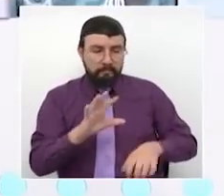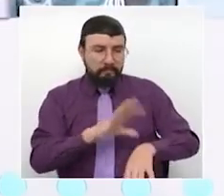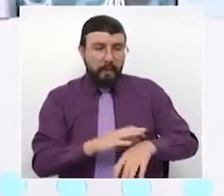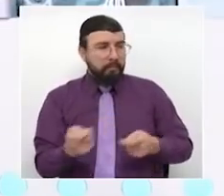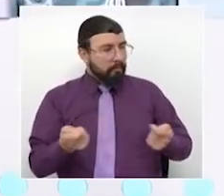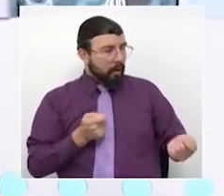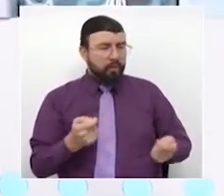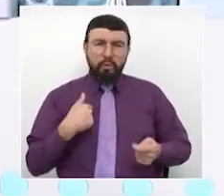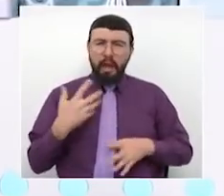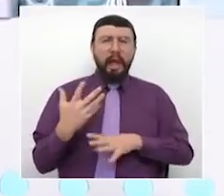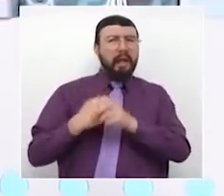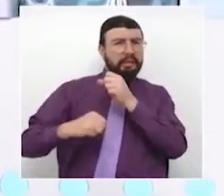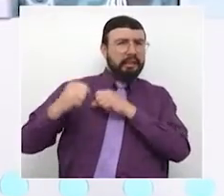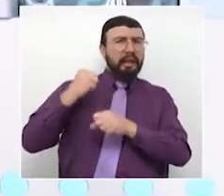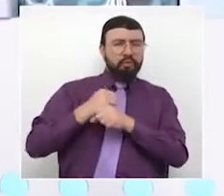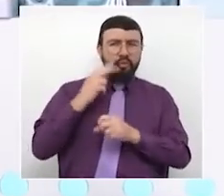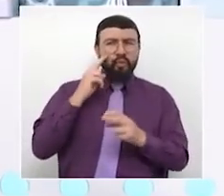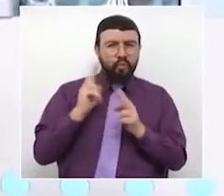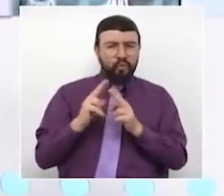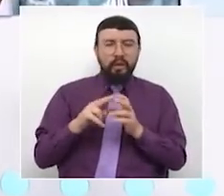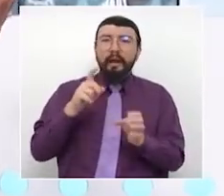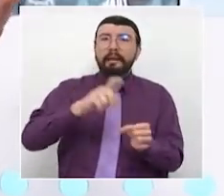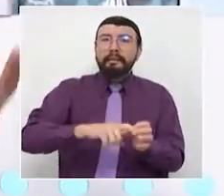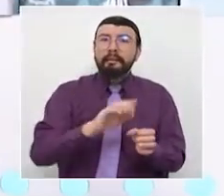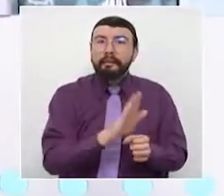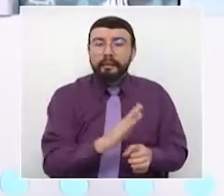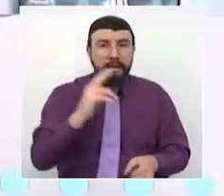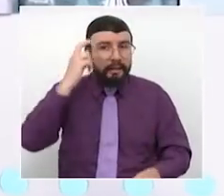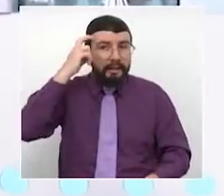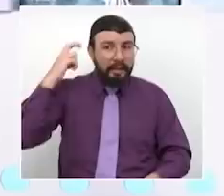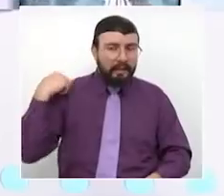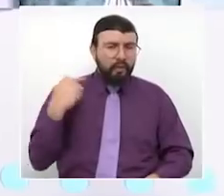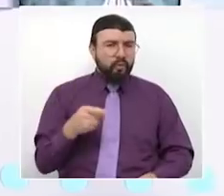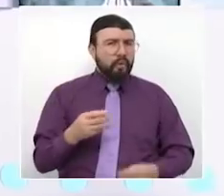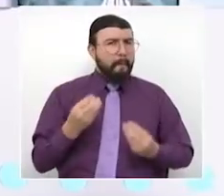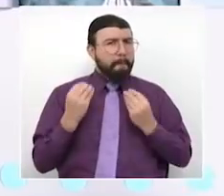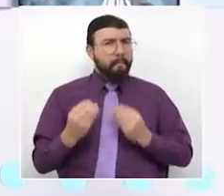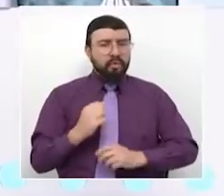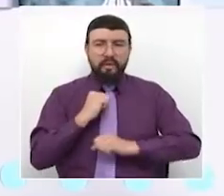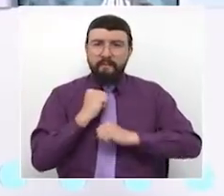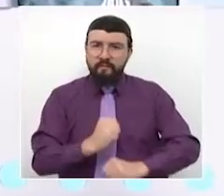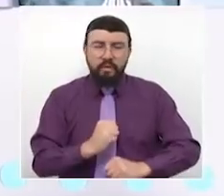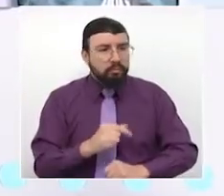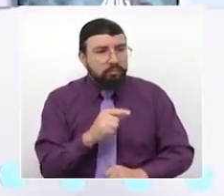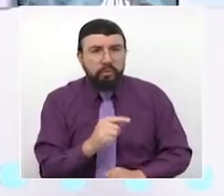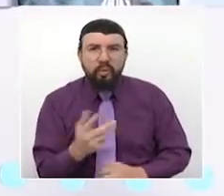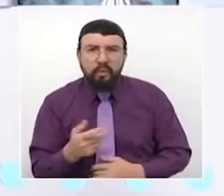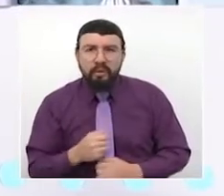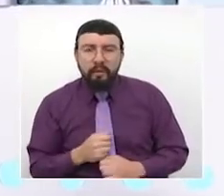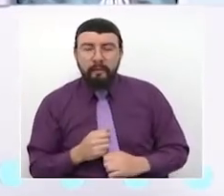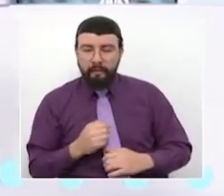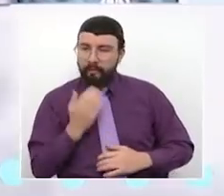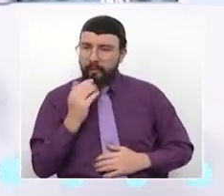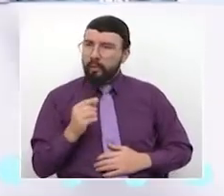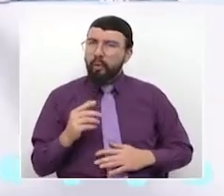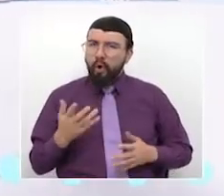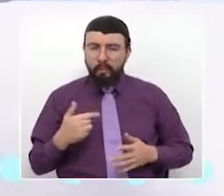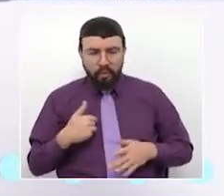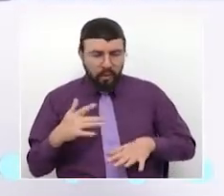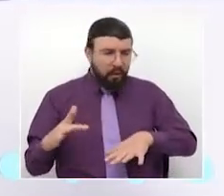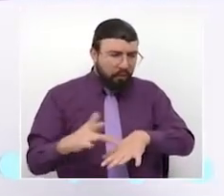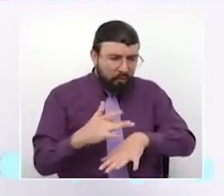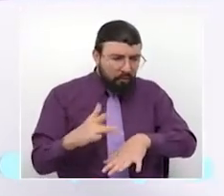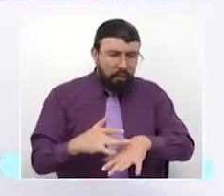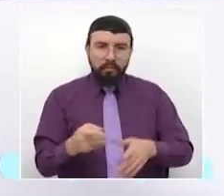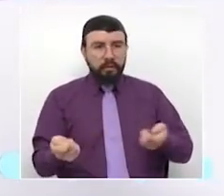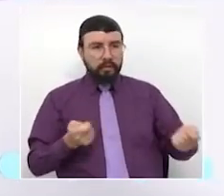hace muchos años en Inglaterra y ha tenido mucha fuerza en nuestro país, y es: ¿cómo puedo yo estimular el